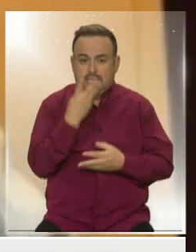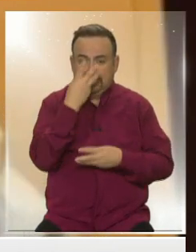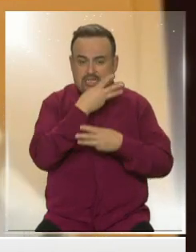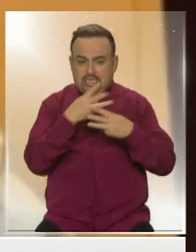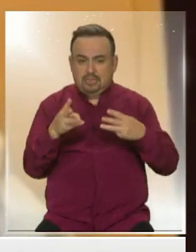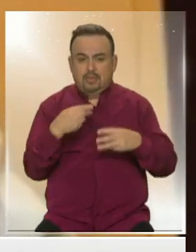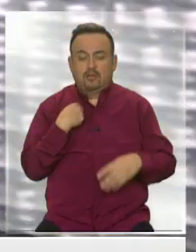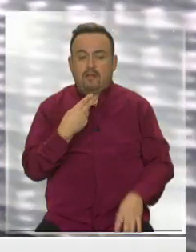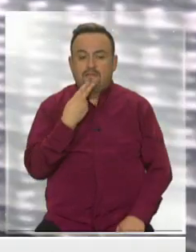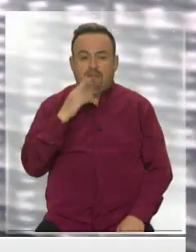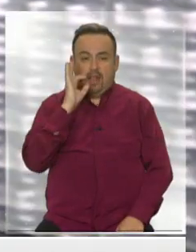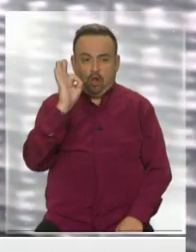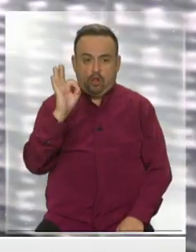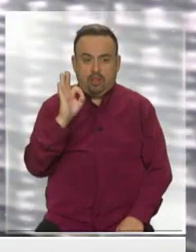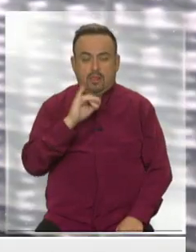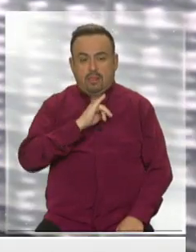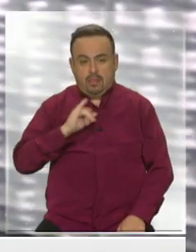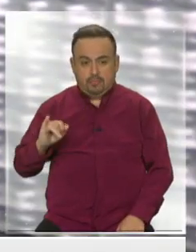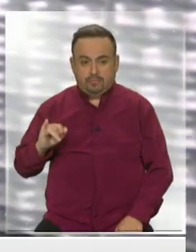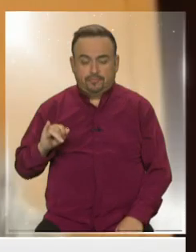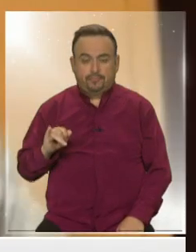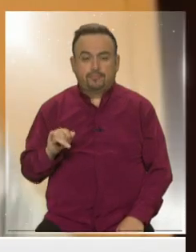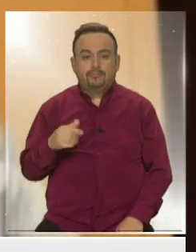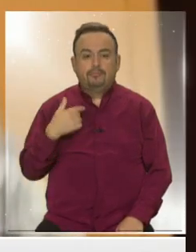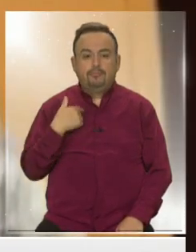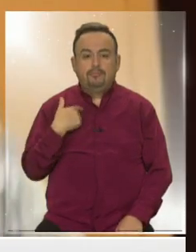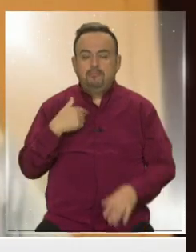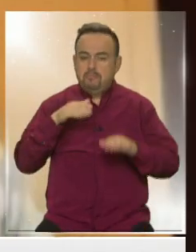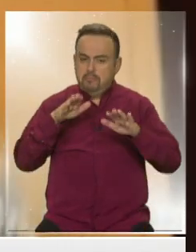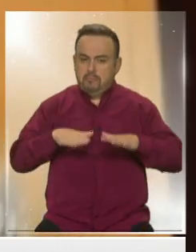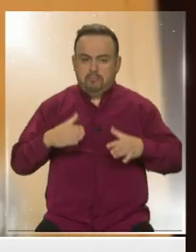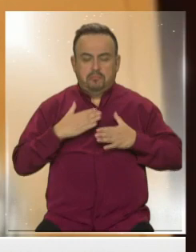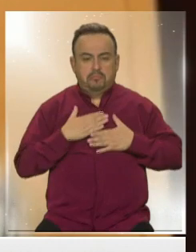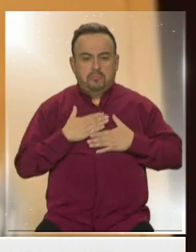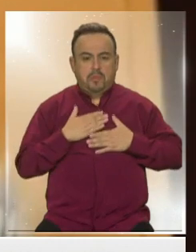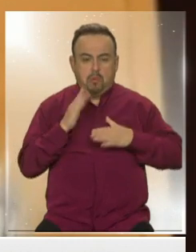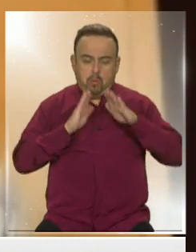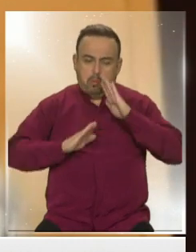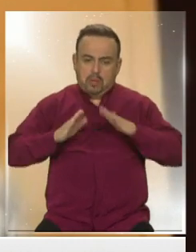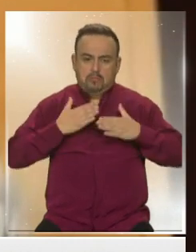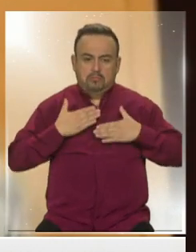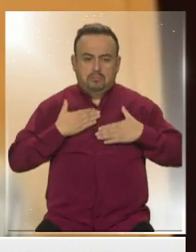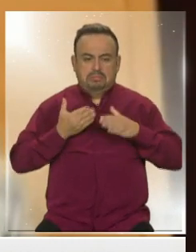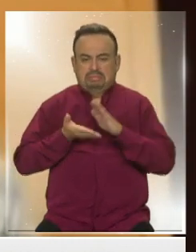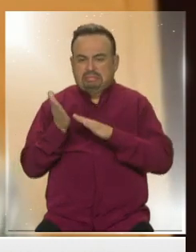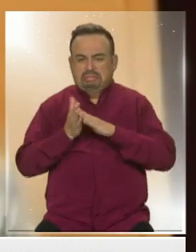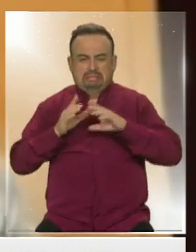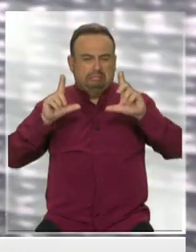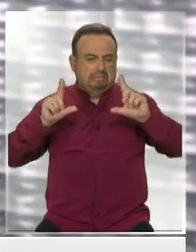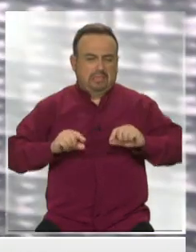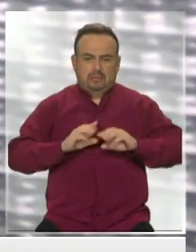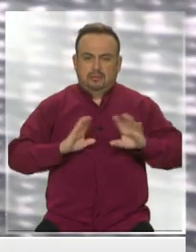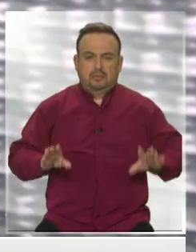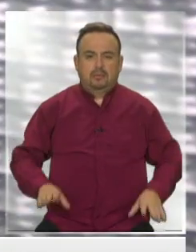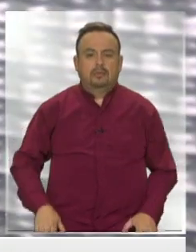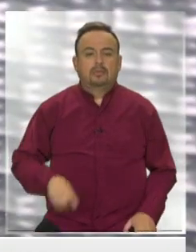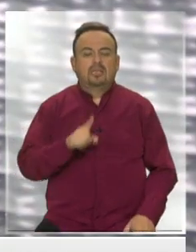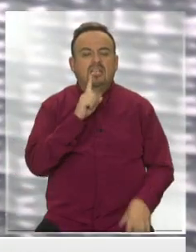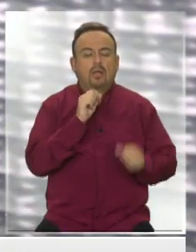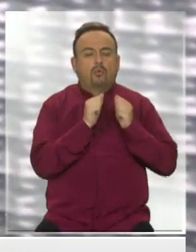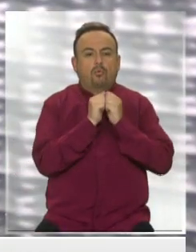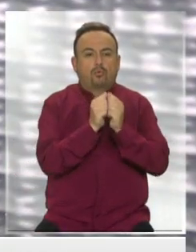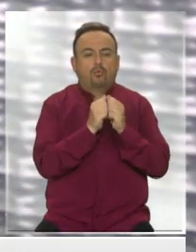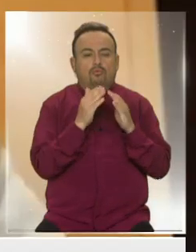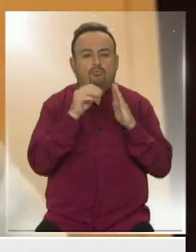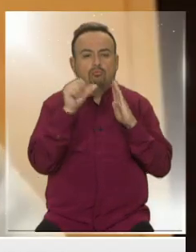3 semanas, yo vivo en Las Condes, pero después de eso, yo mismo he preferido salir lo menos posible. ¿Y con quién te estás acompañando en